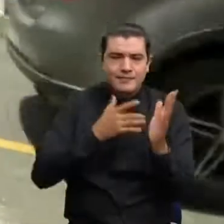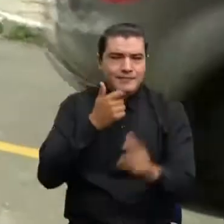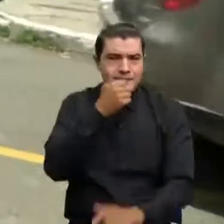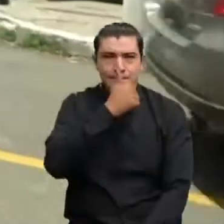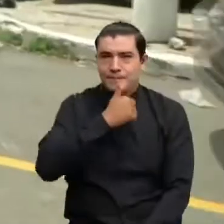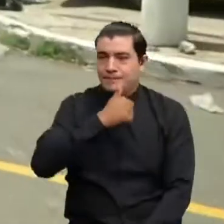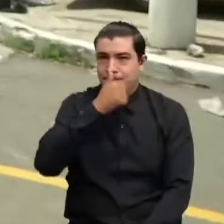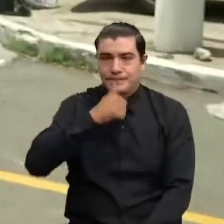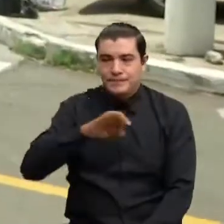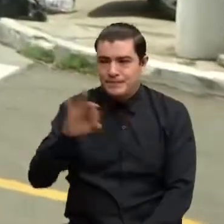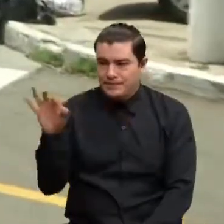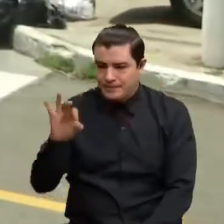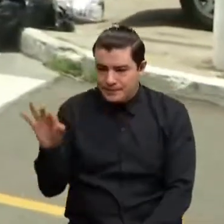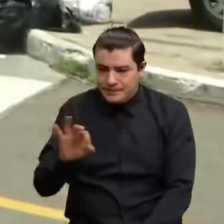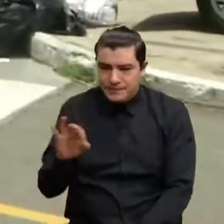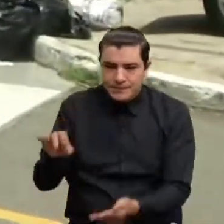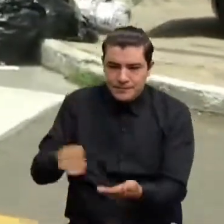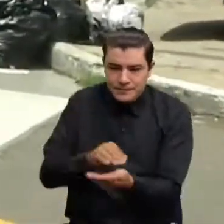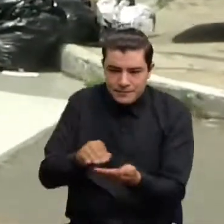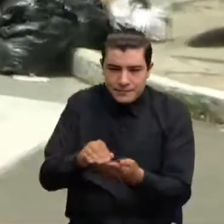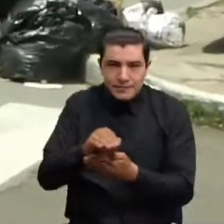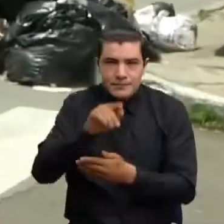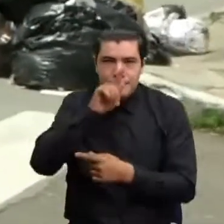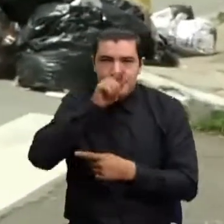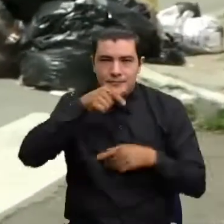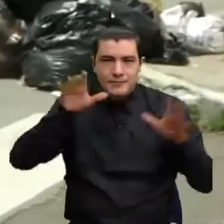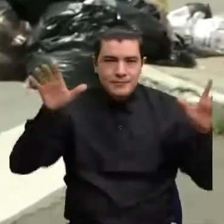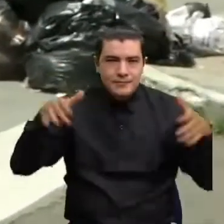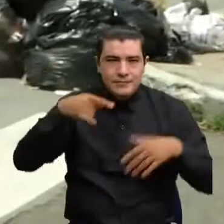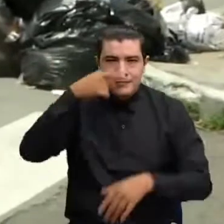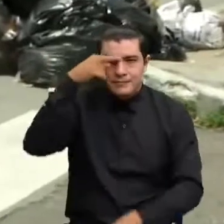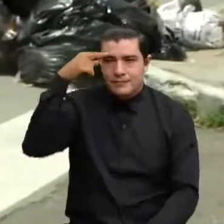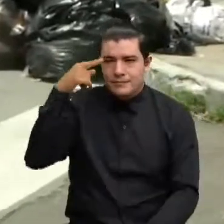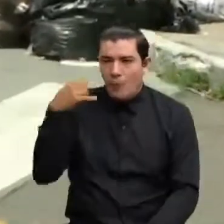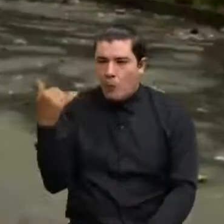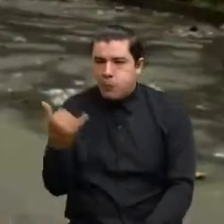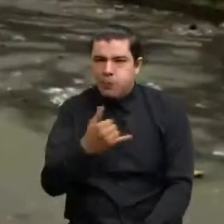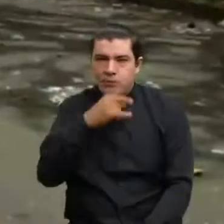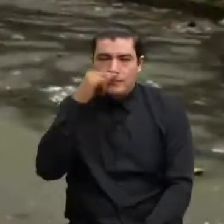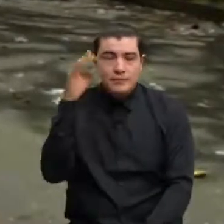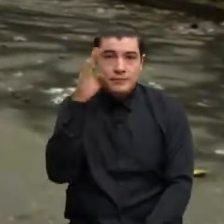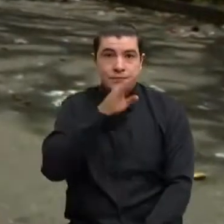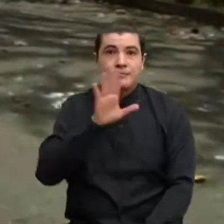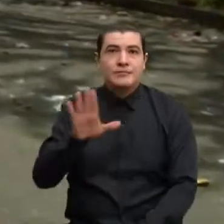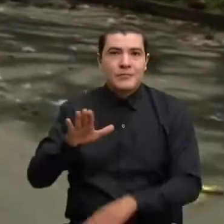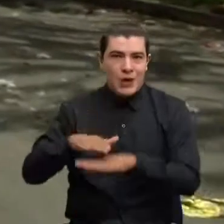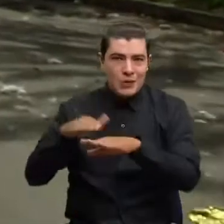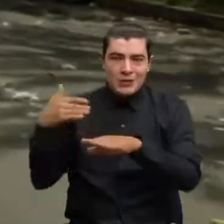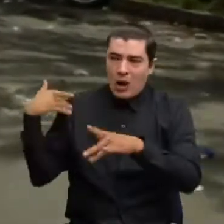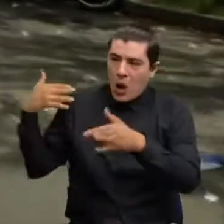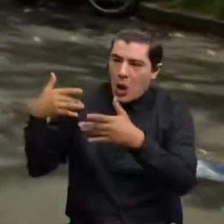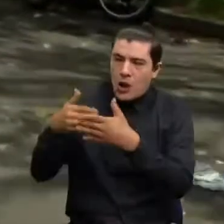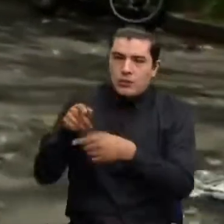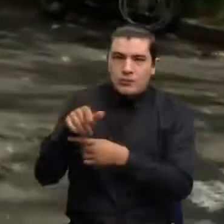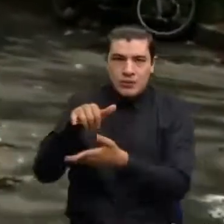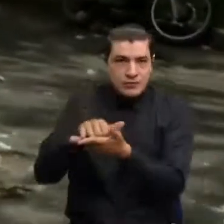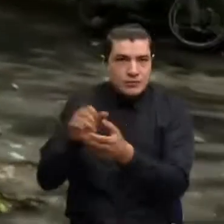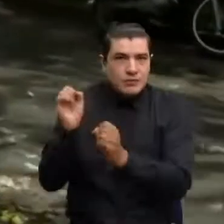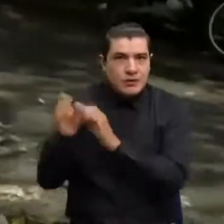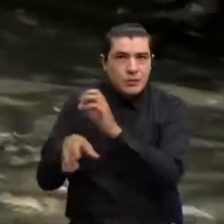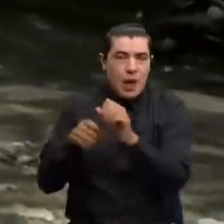de insectos aves de rapiña y olores fétidos que se han generado los últimos días a causa del acúmulo de basuras en las calles